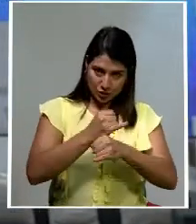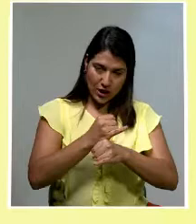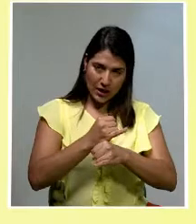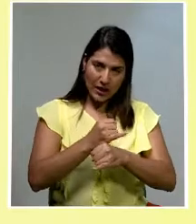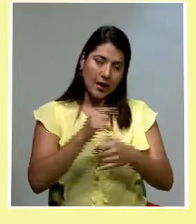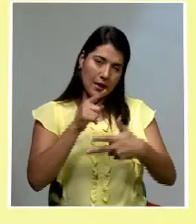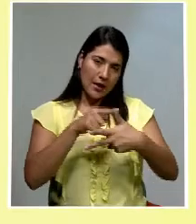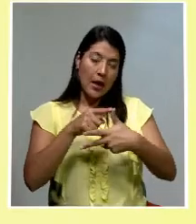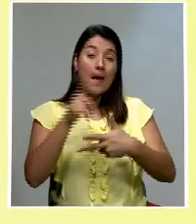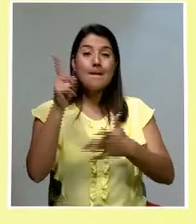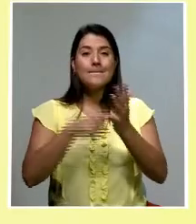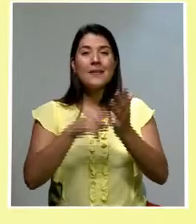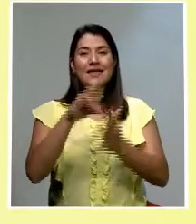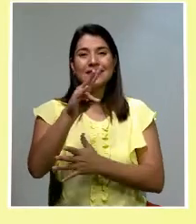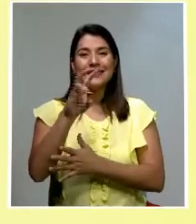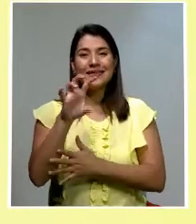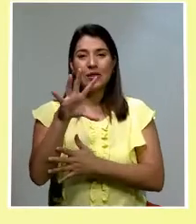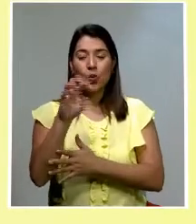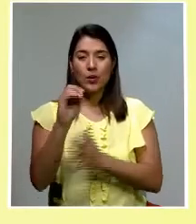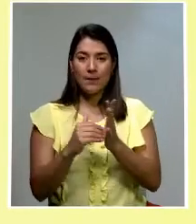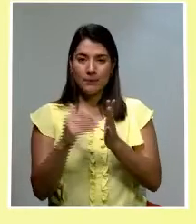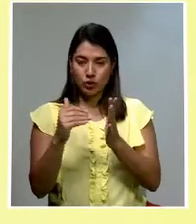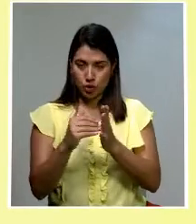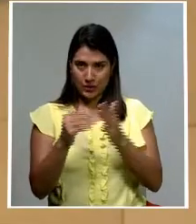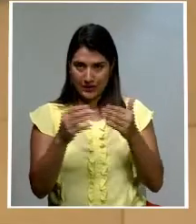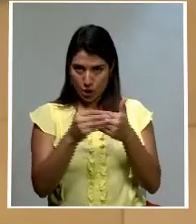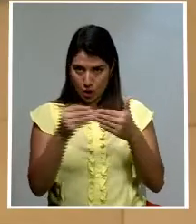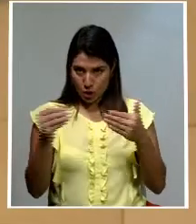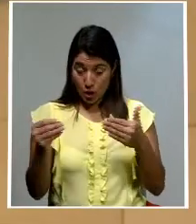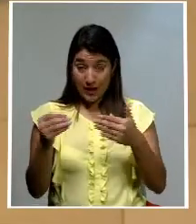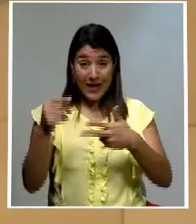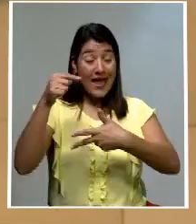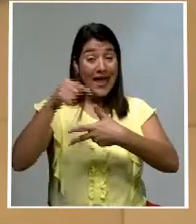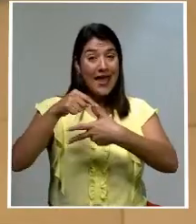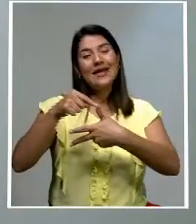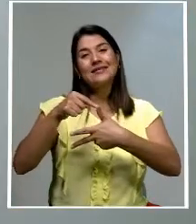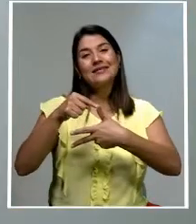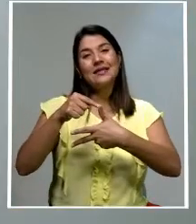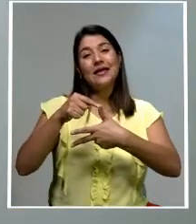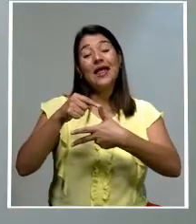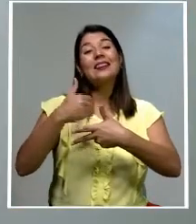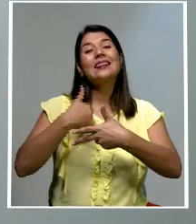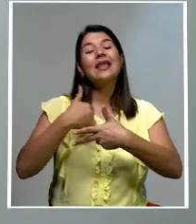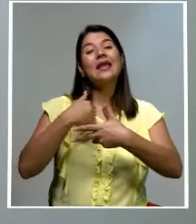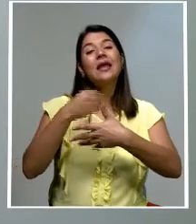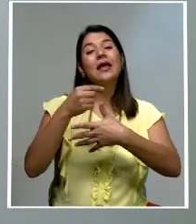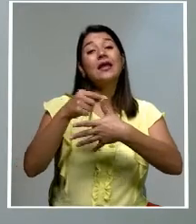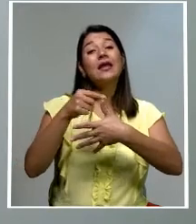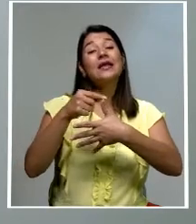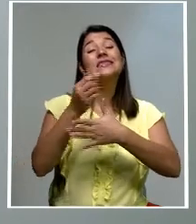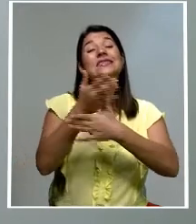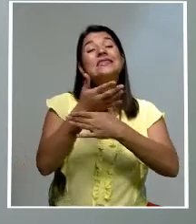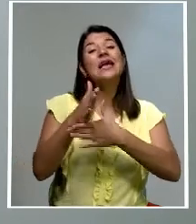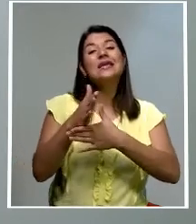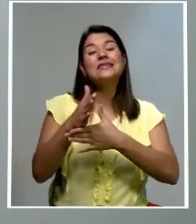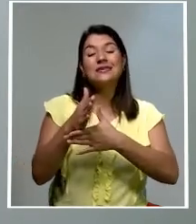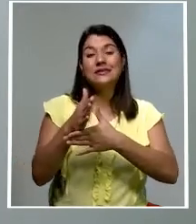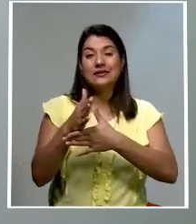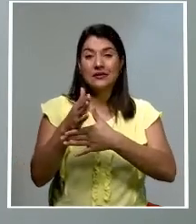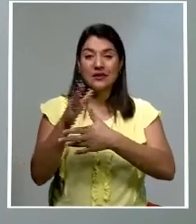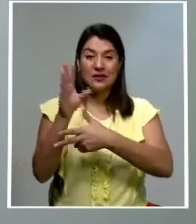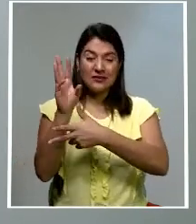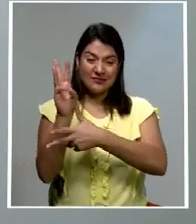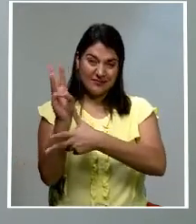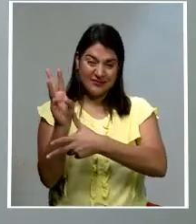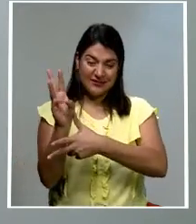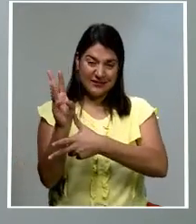por $1.750 millones, que está dividido en 6. Son 6 pequeños